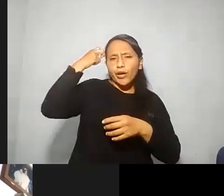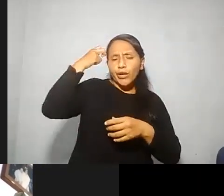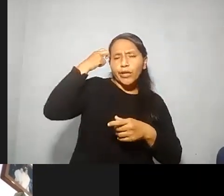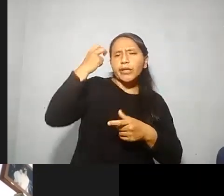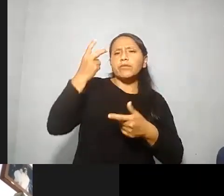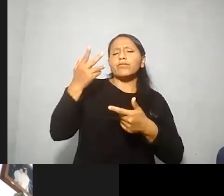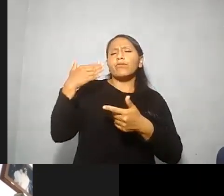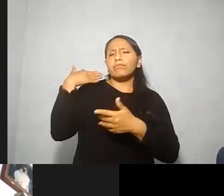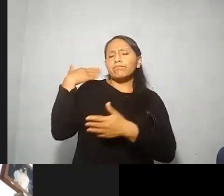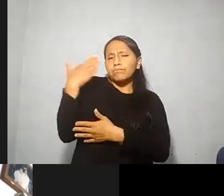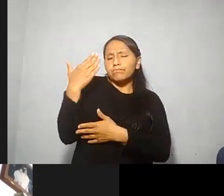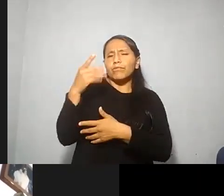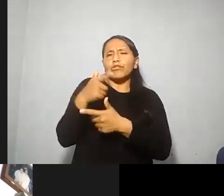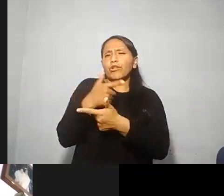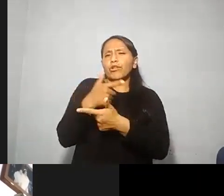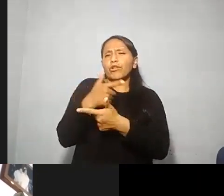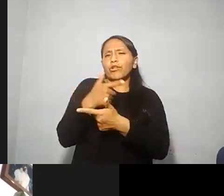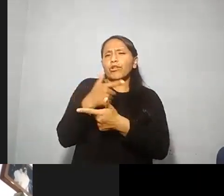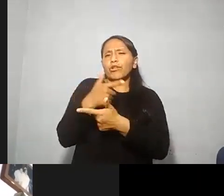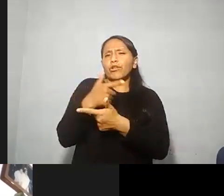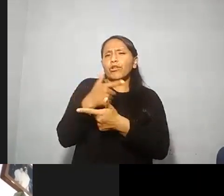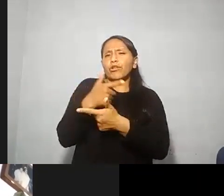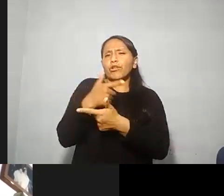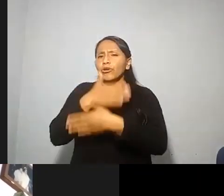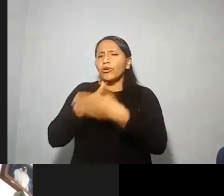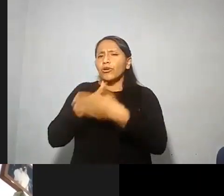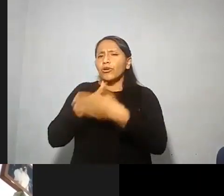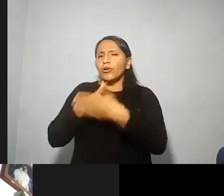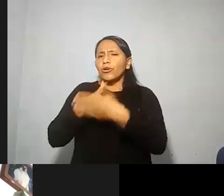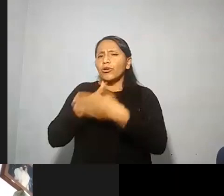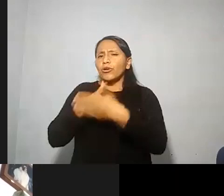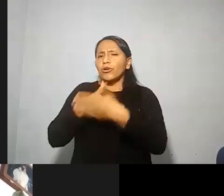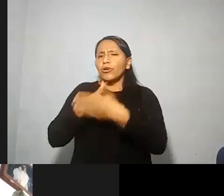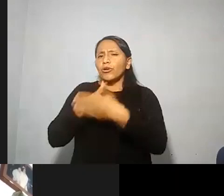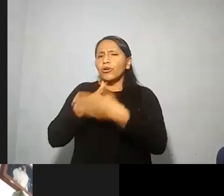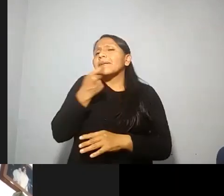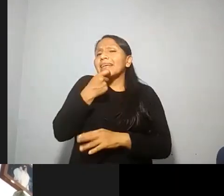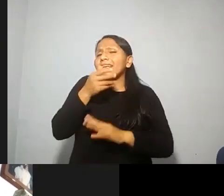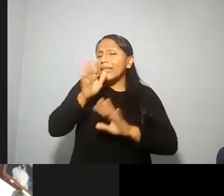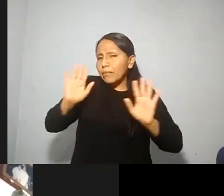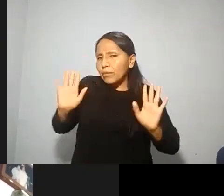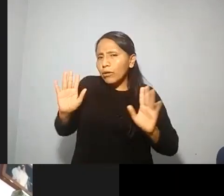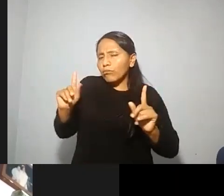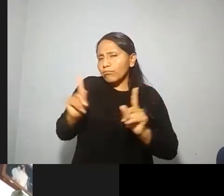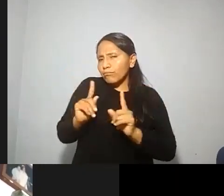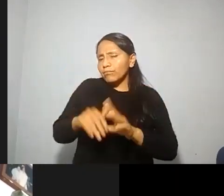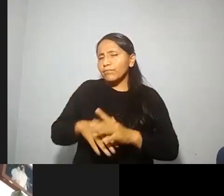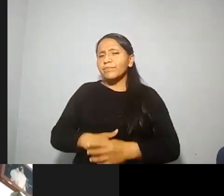hay personas con discapacidad, etcétera, etcétera. Ese es un ejemplo breve. Y